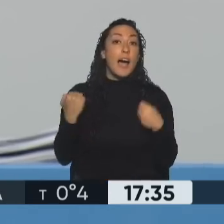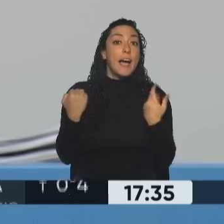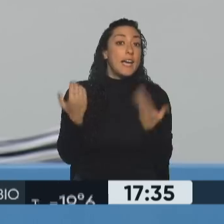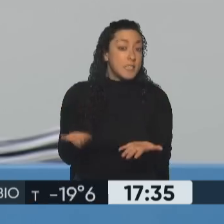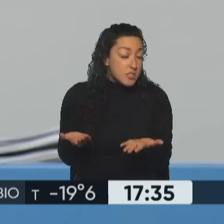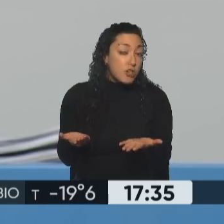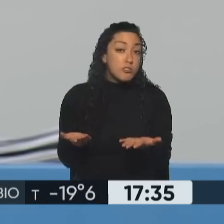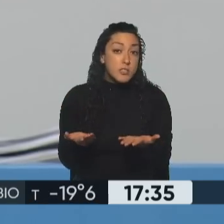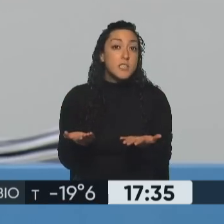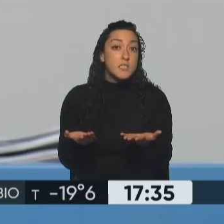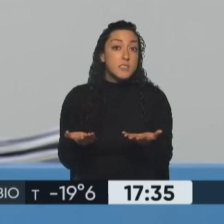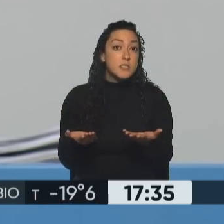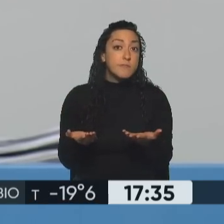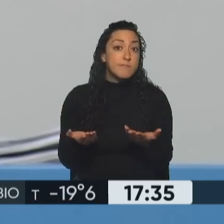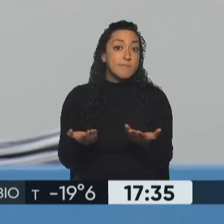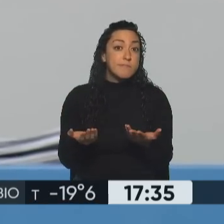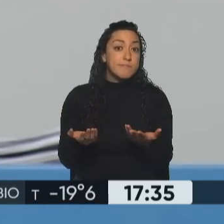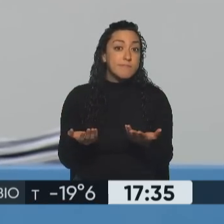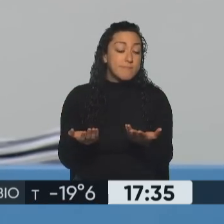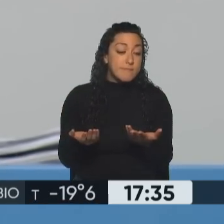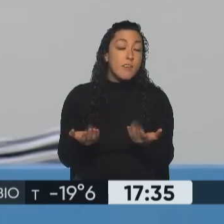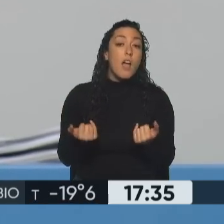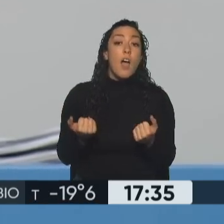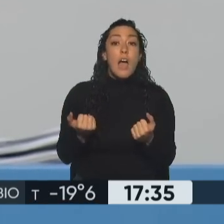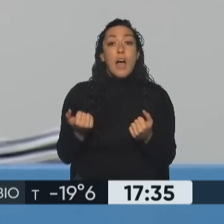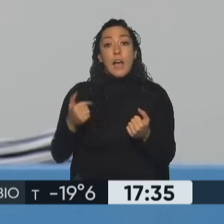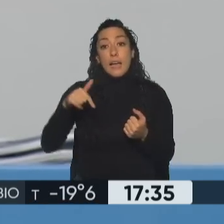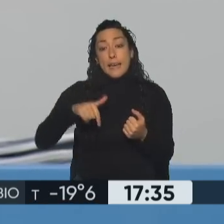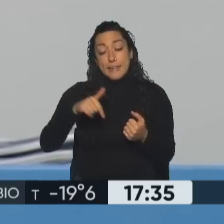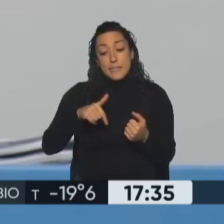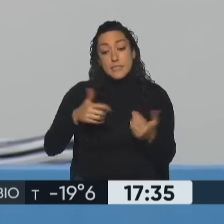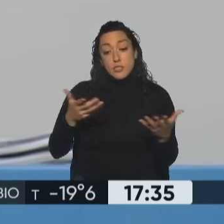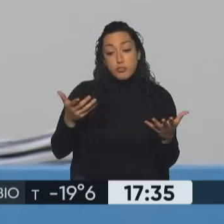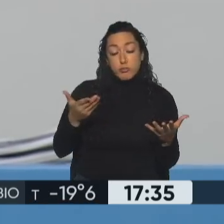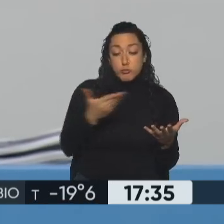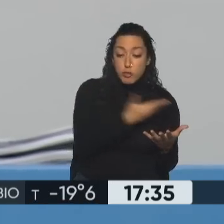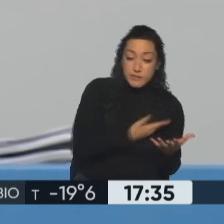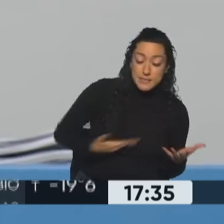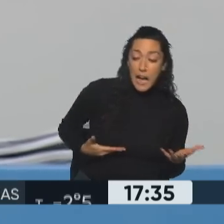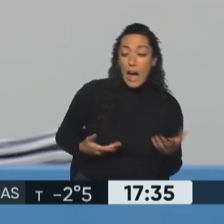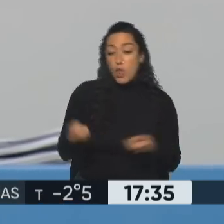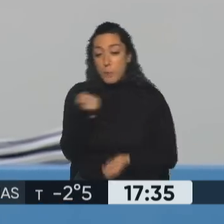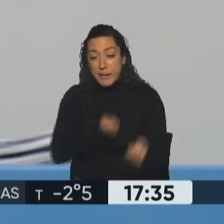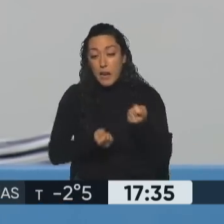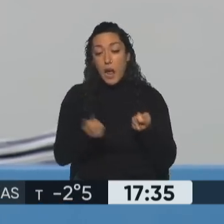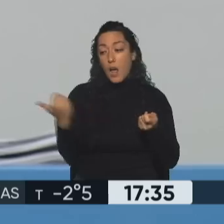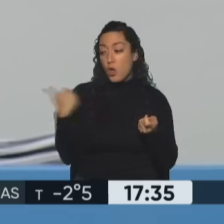Entonces, digo, en esto que vivimos de Estado y mercado y la